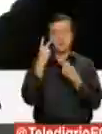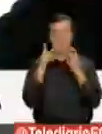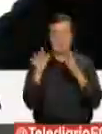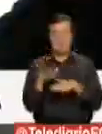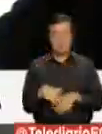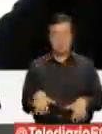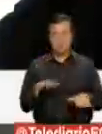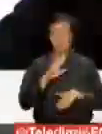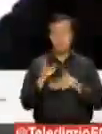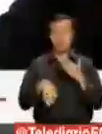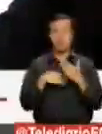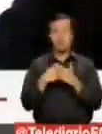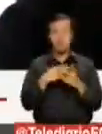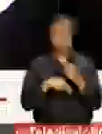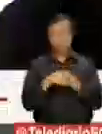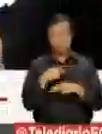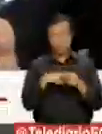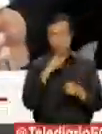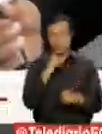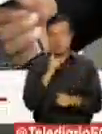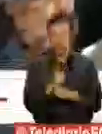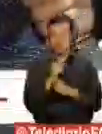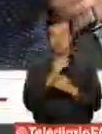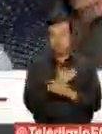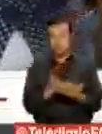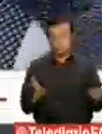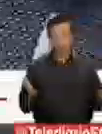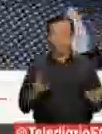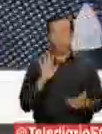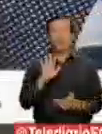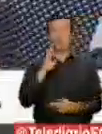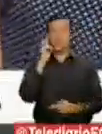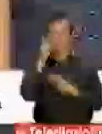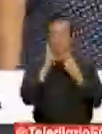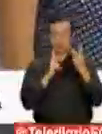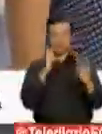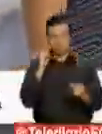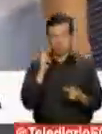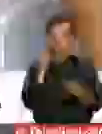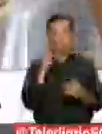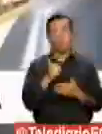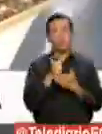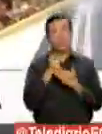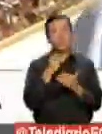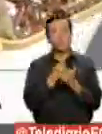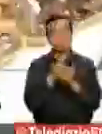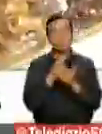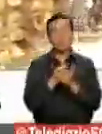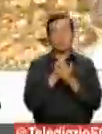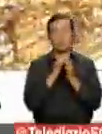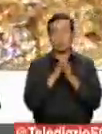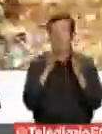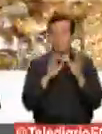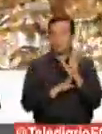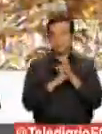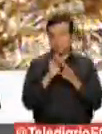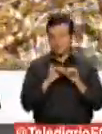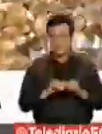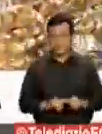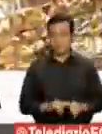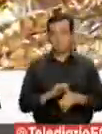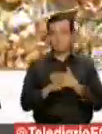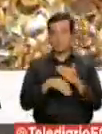feria. Todos somos emprendedores que con eso, con su visita, que nos ayuden comprando, nos van a ayudar a salir adelante con todos